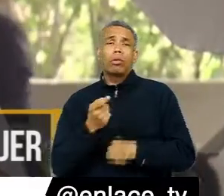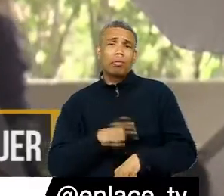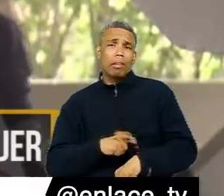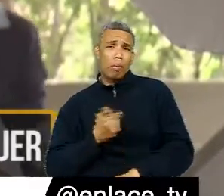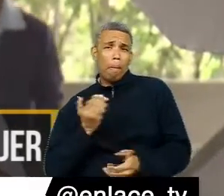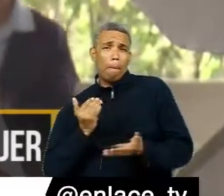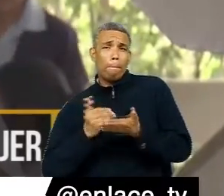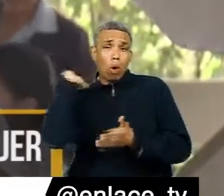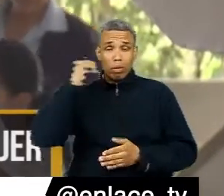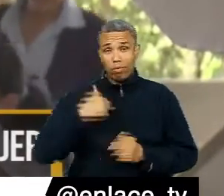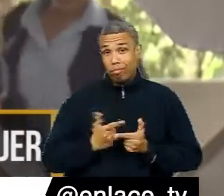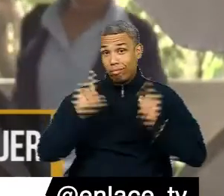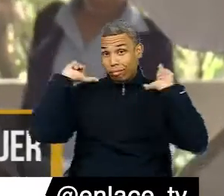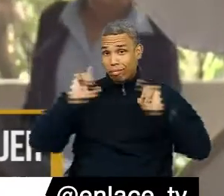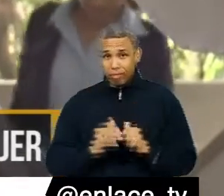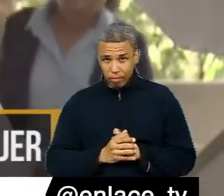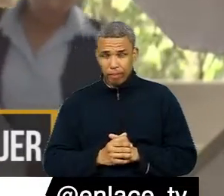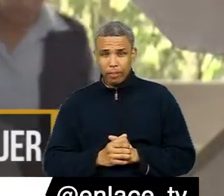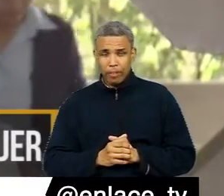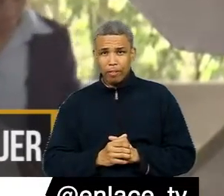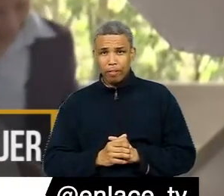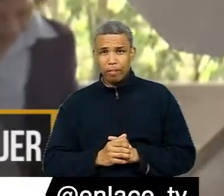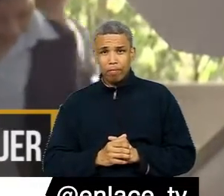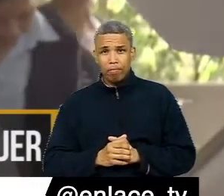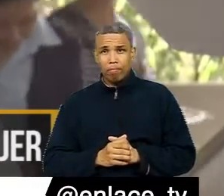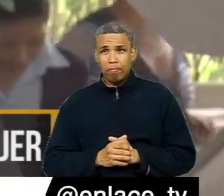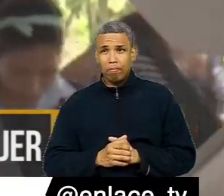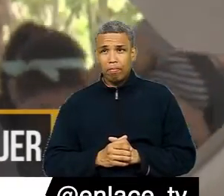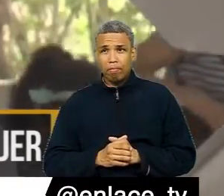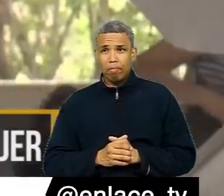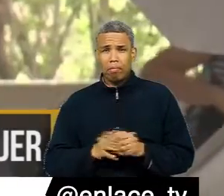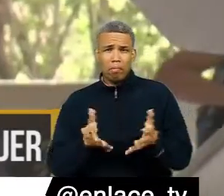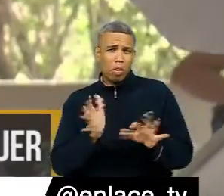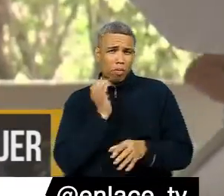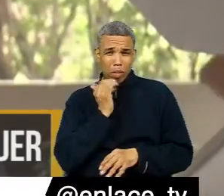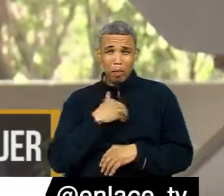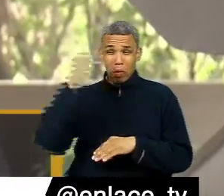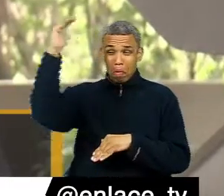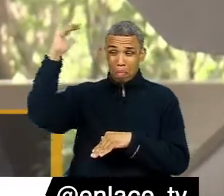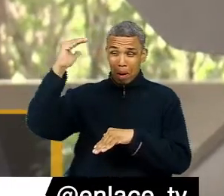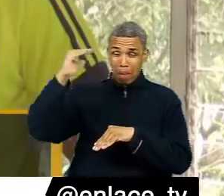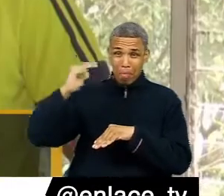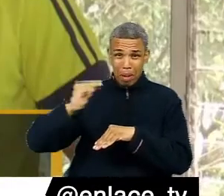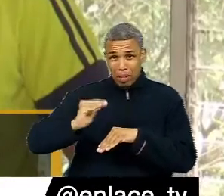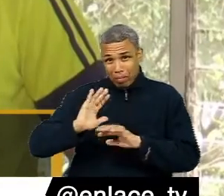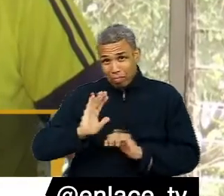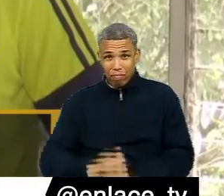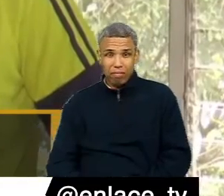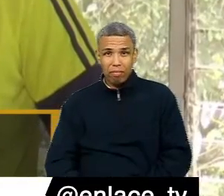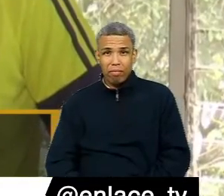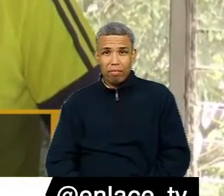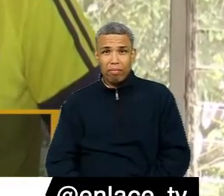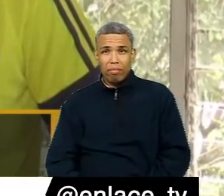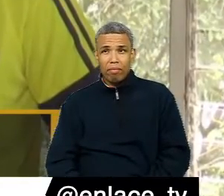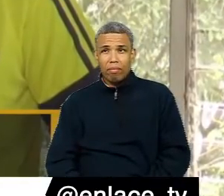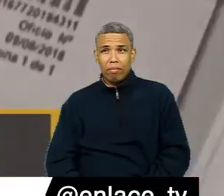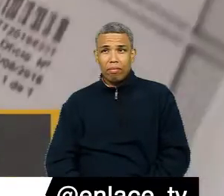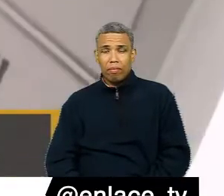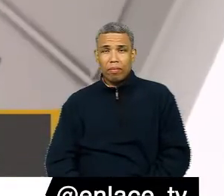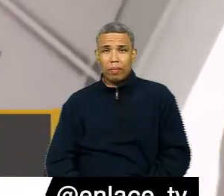pero que de ahí en adelante ya no tiene más rebaja, o sea que pagaría los años que le condenaron netos. El hijo de la víctima mencionó que